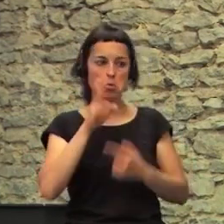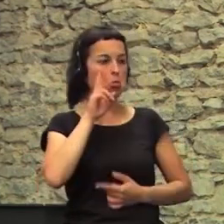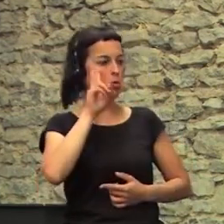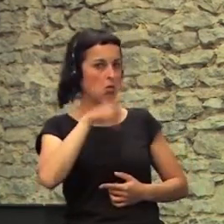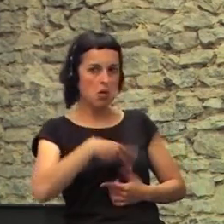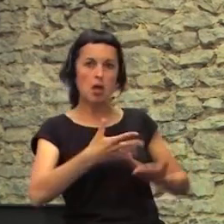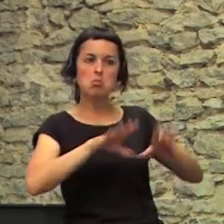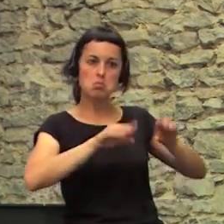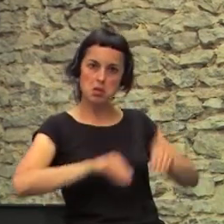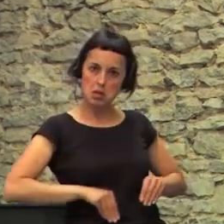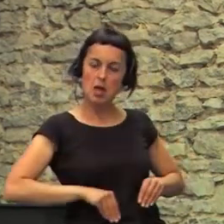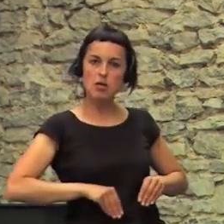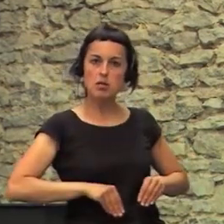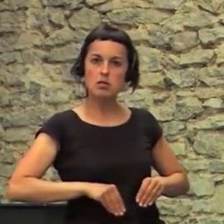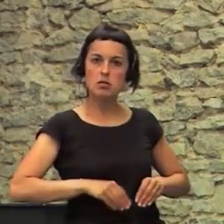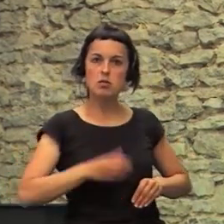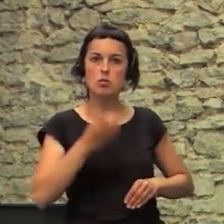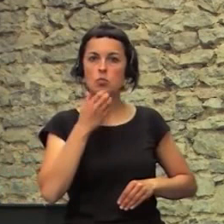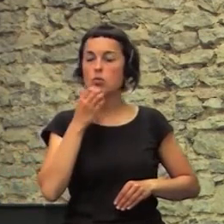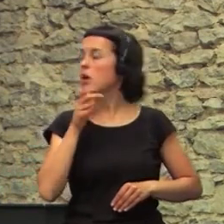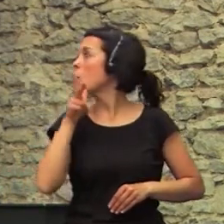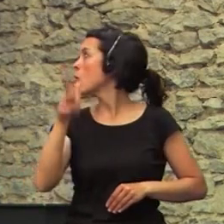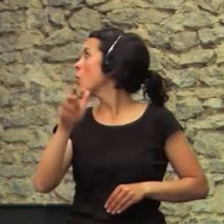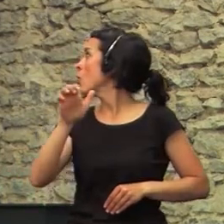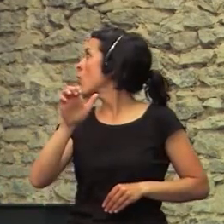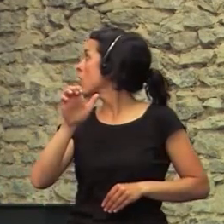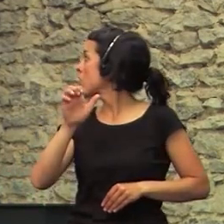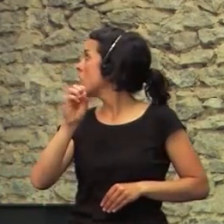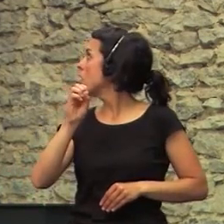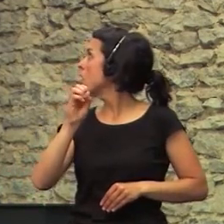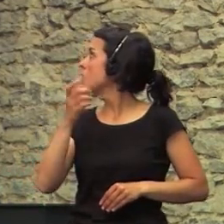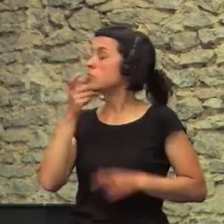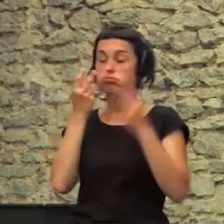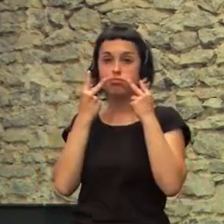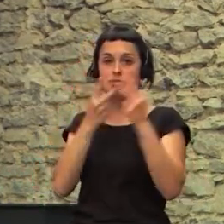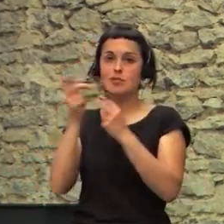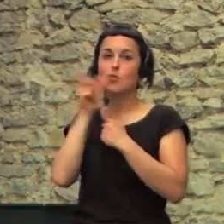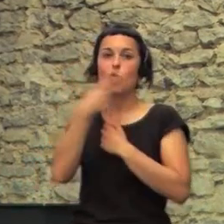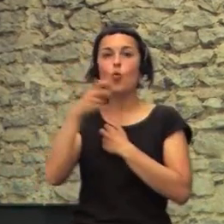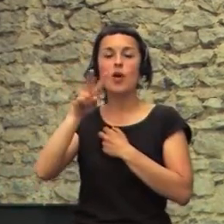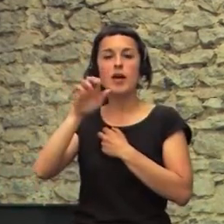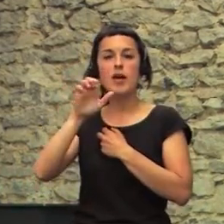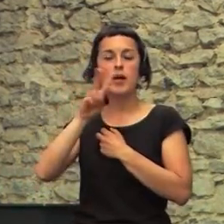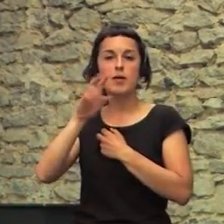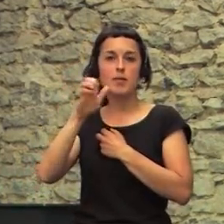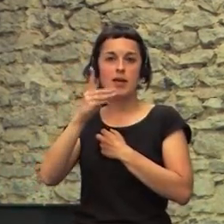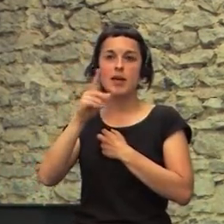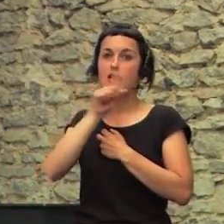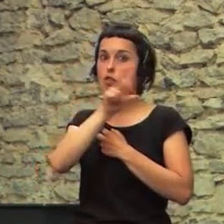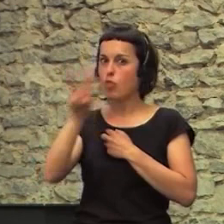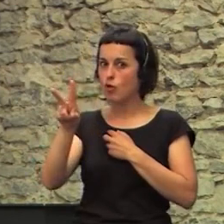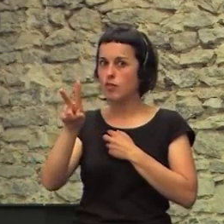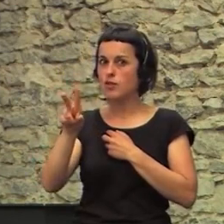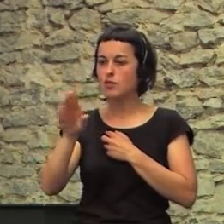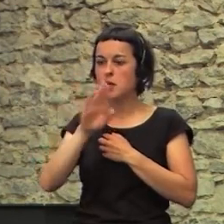dentro de la sociedad. En este caso eran los hueve 12, que significa huevos a los 12, que es una forma de intersexualidad, que aparentemente eres mujer hasta